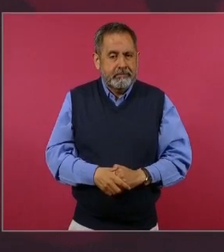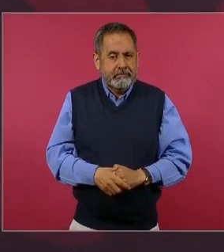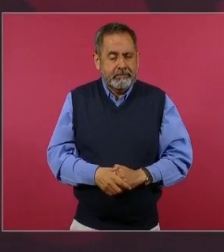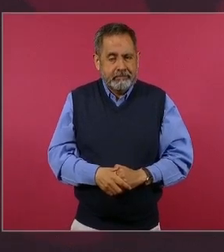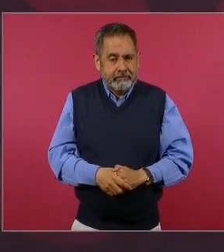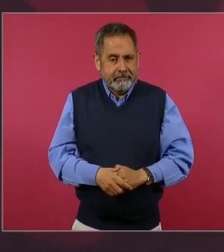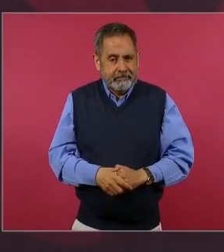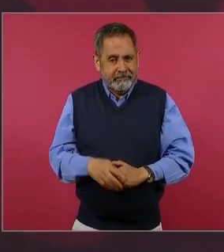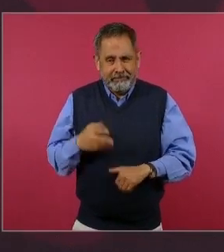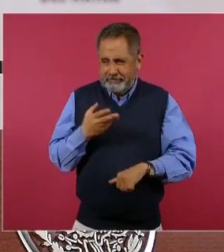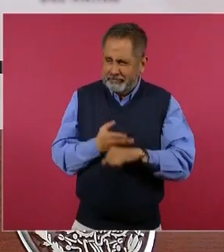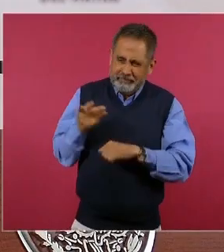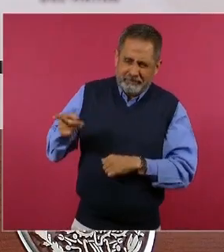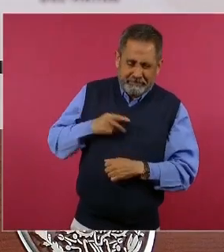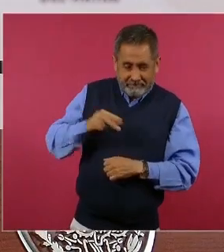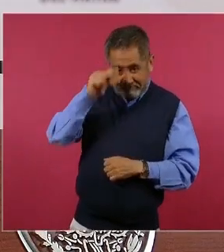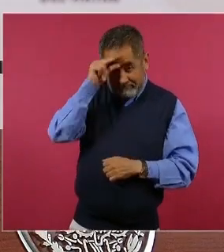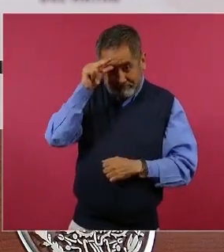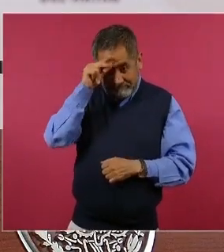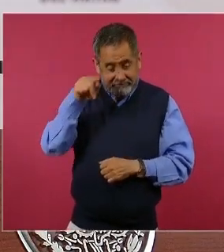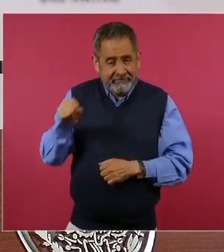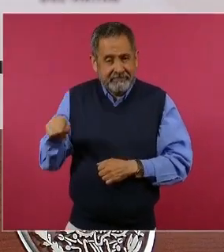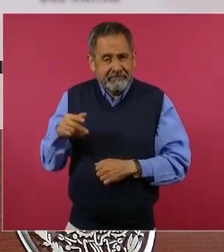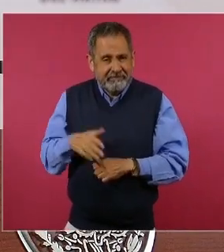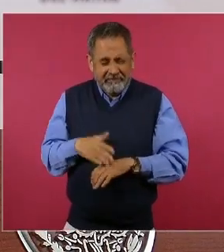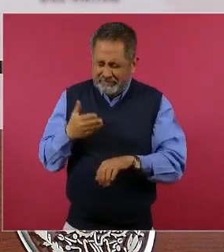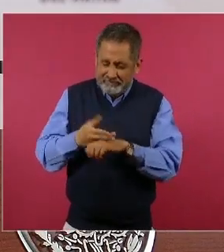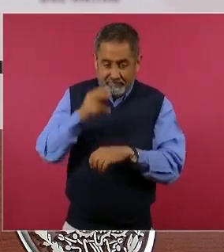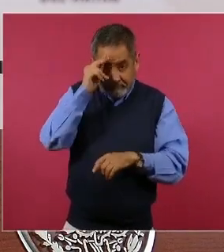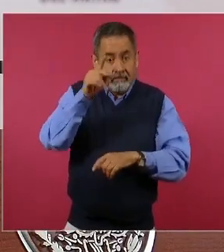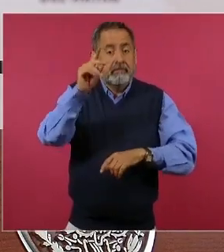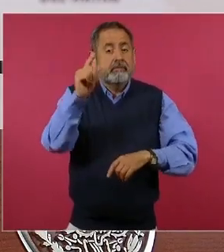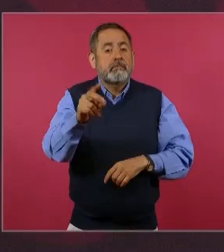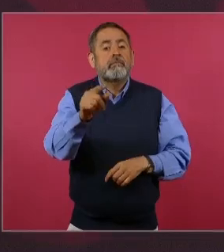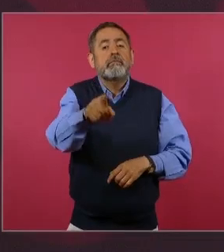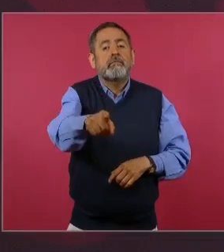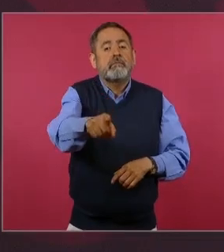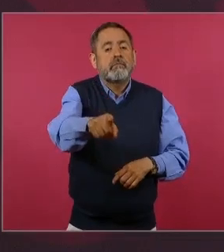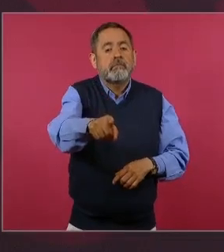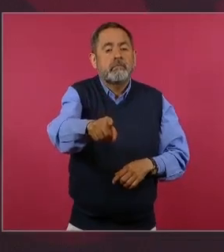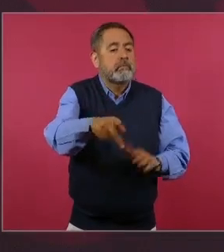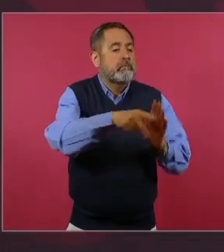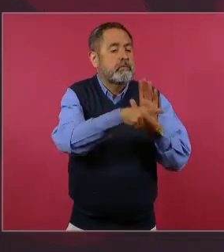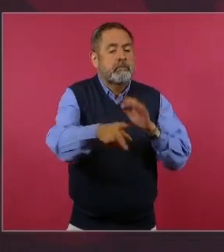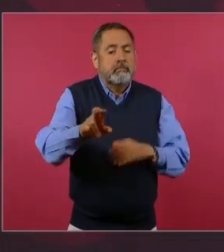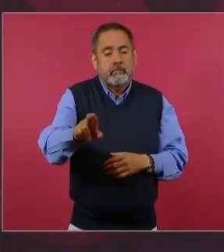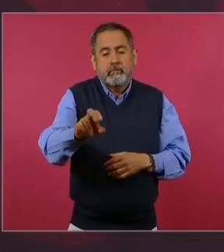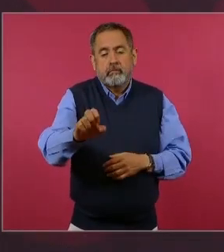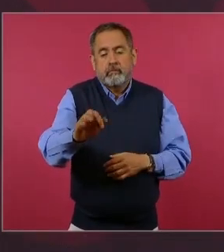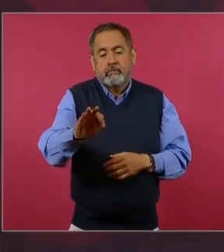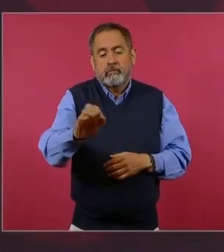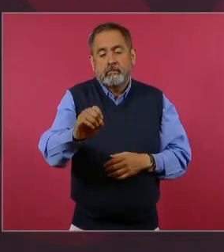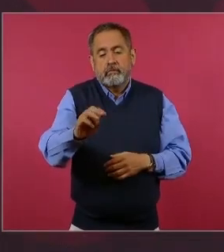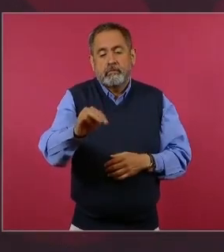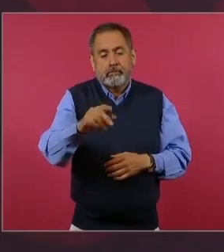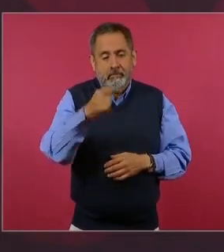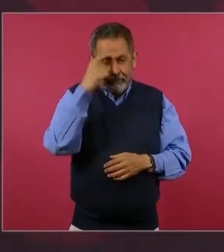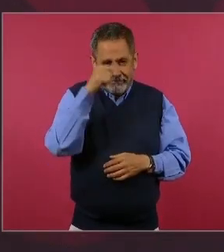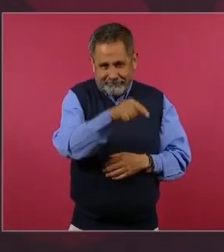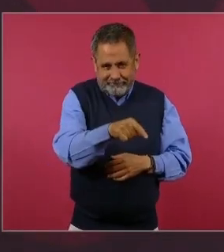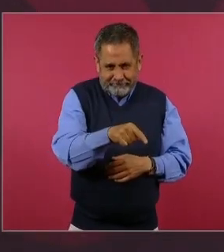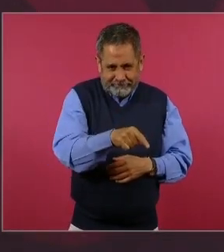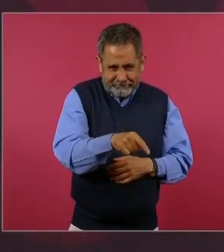muy inteligente, mucho, mucho. Ah, el de Reforma.